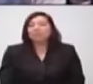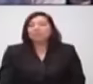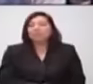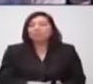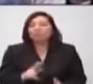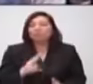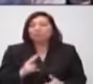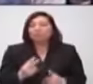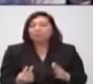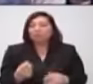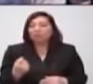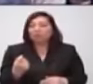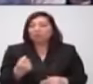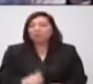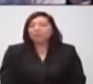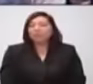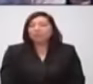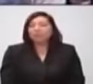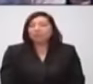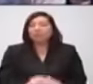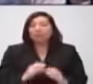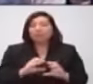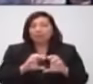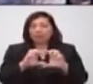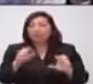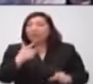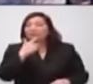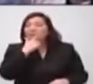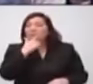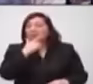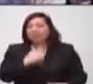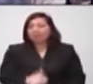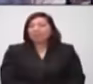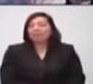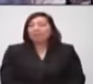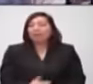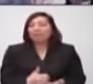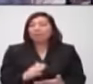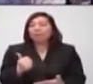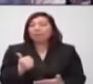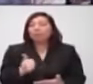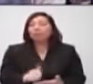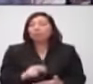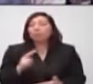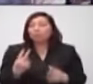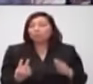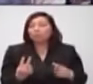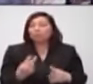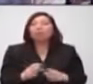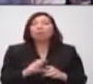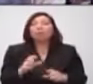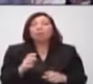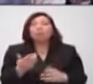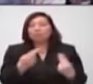en diciembre del 2011, Línea Amarilla, la concesionaria, administra las vías a partir de abril del 2012, Línea Amarilla